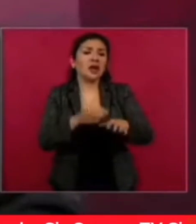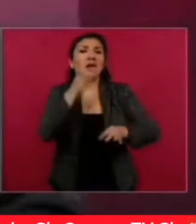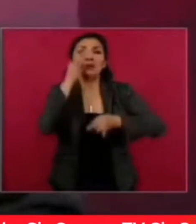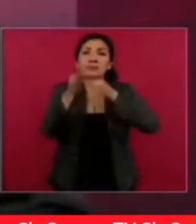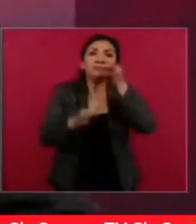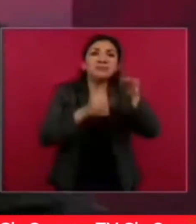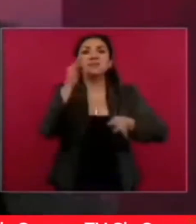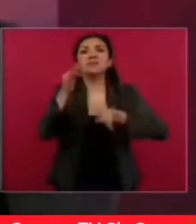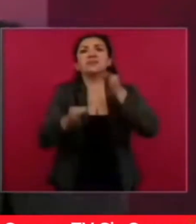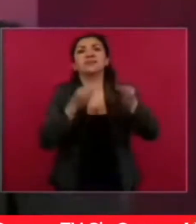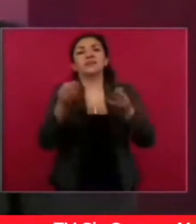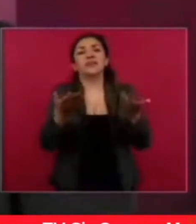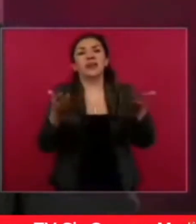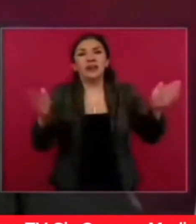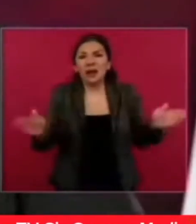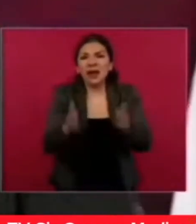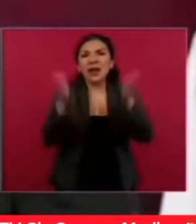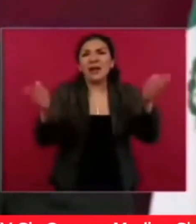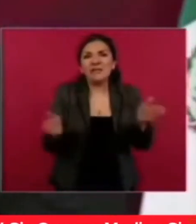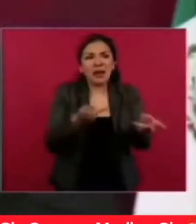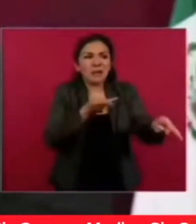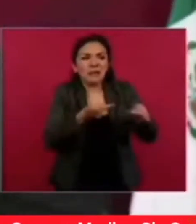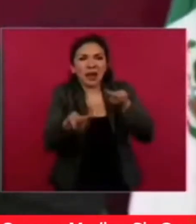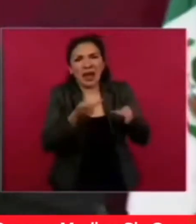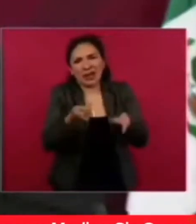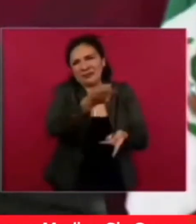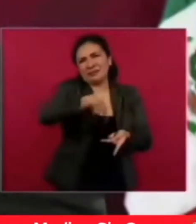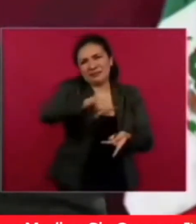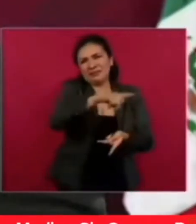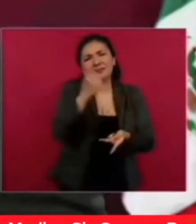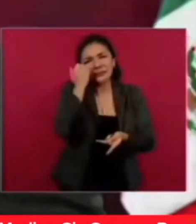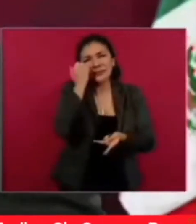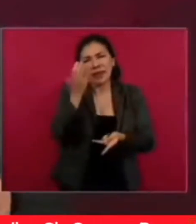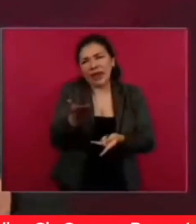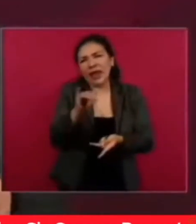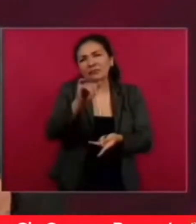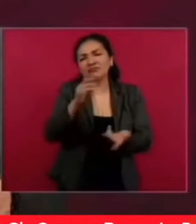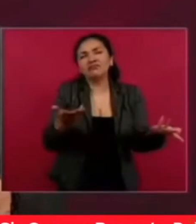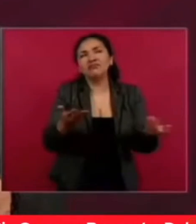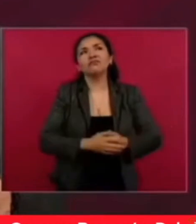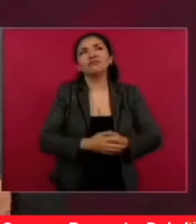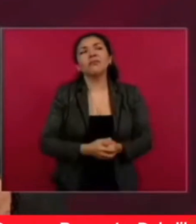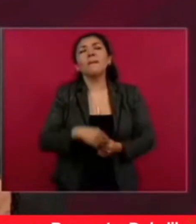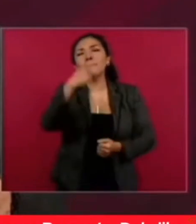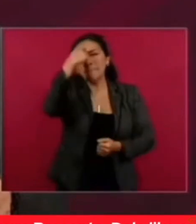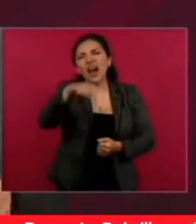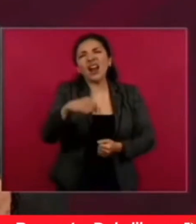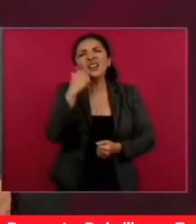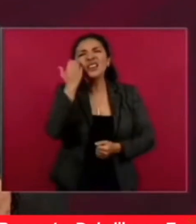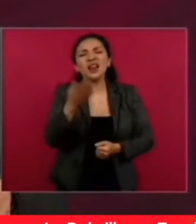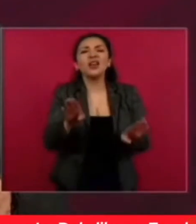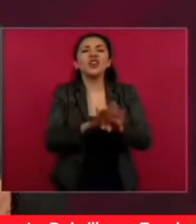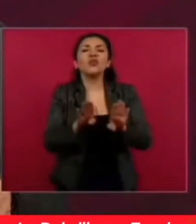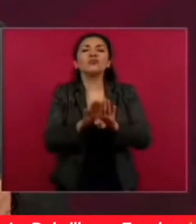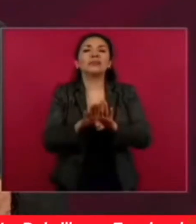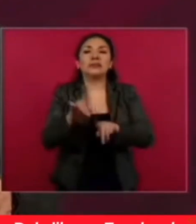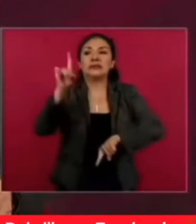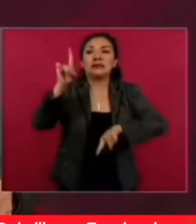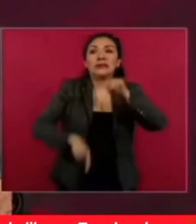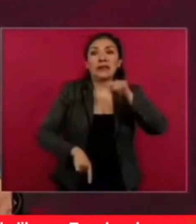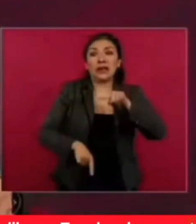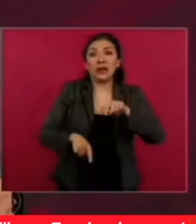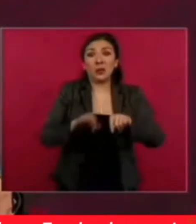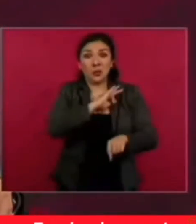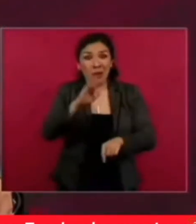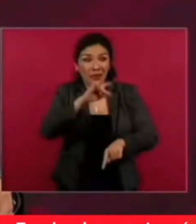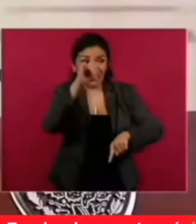toda una estrategia para evitar que les